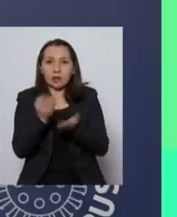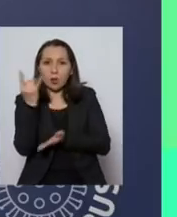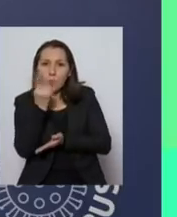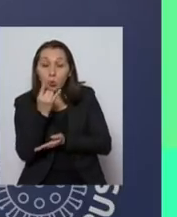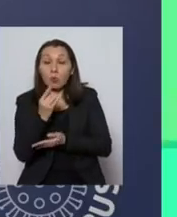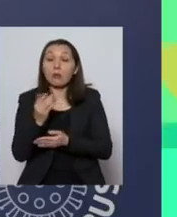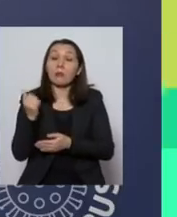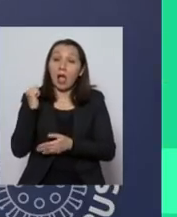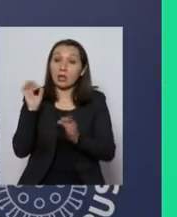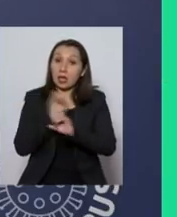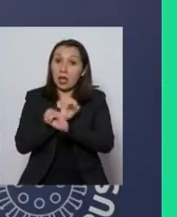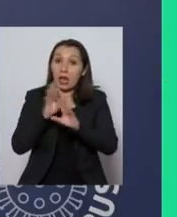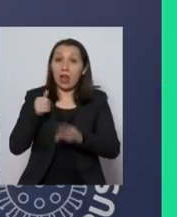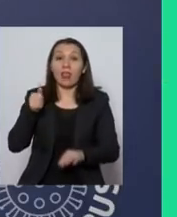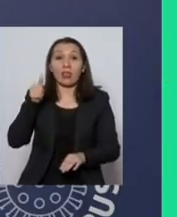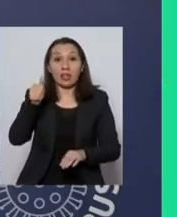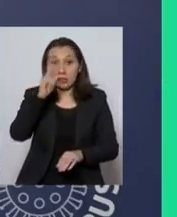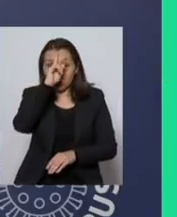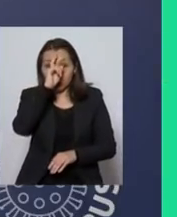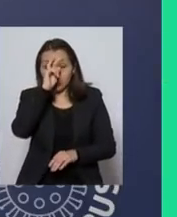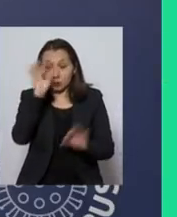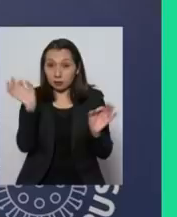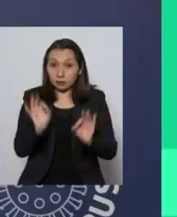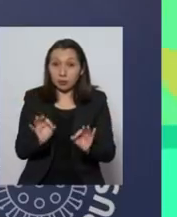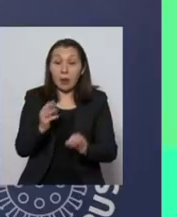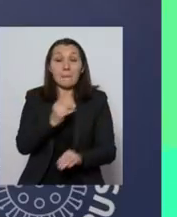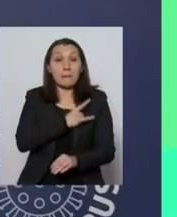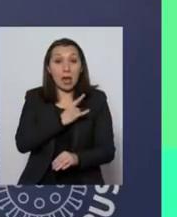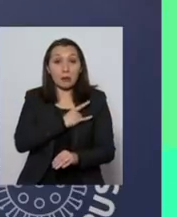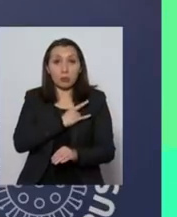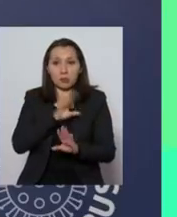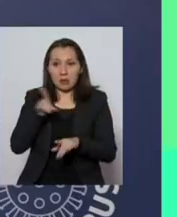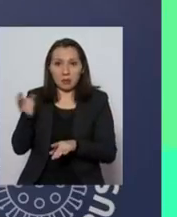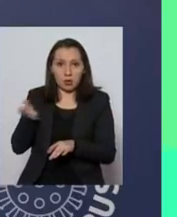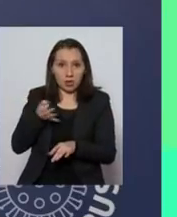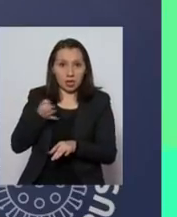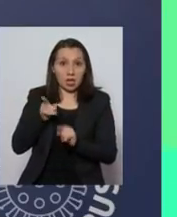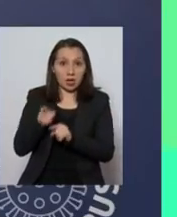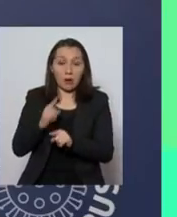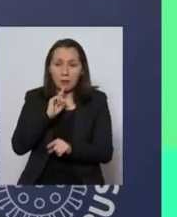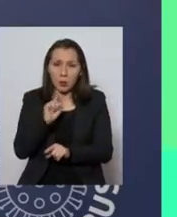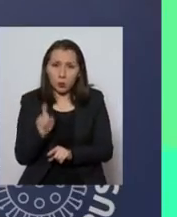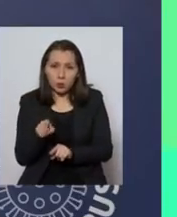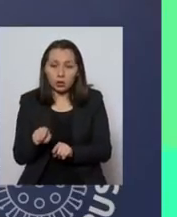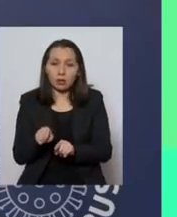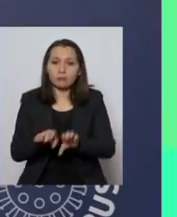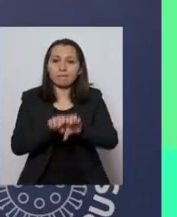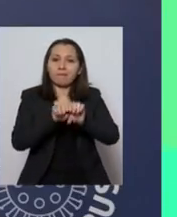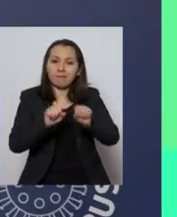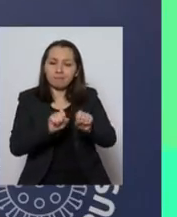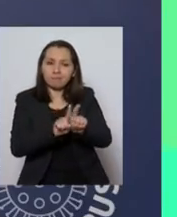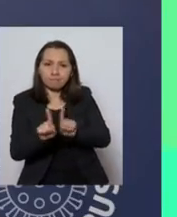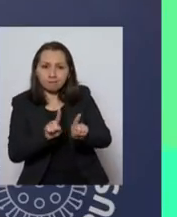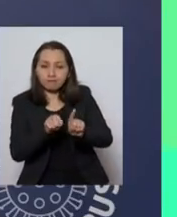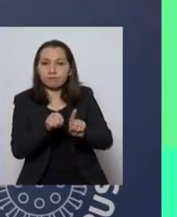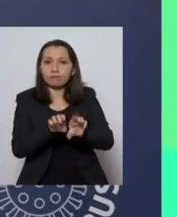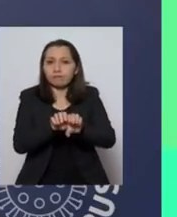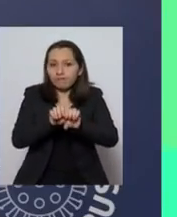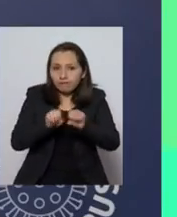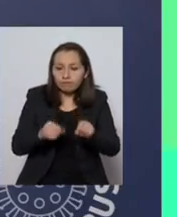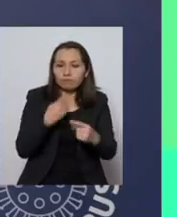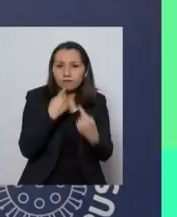como aclaró ayer por lo demás el director del hospital de Maipú al cual se hace referencia, se coordina y se debe